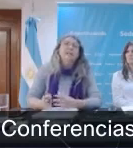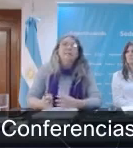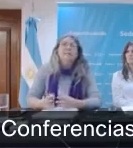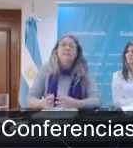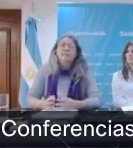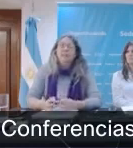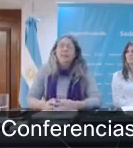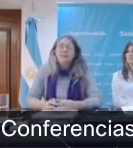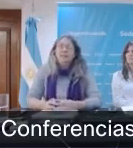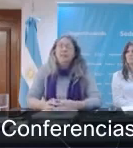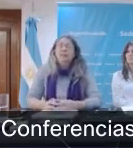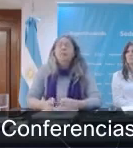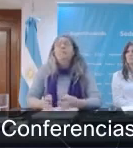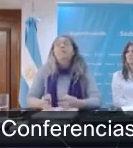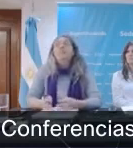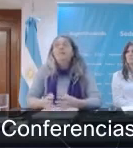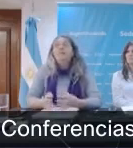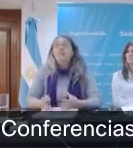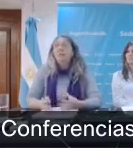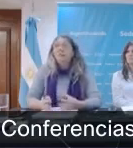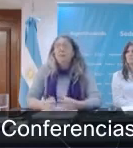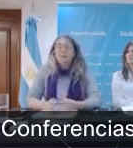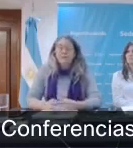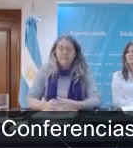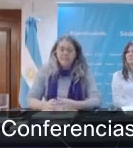central del modelo